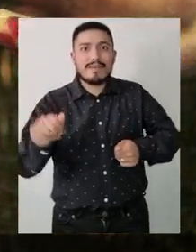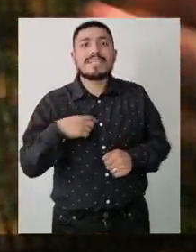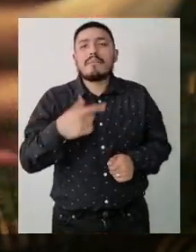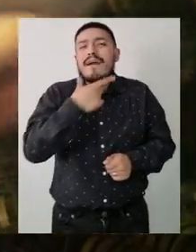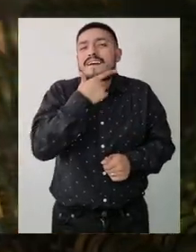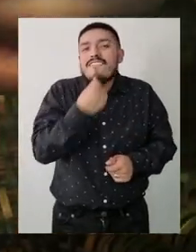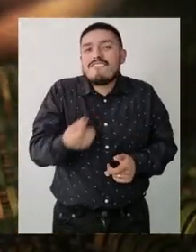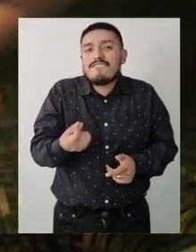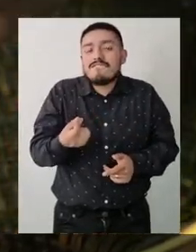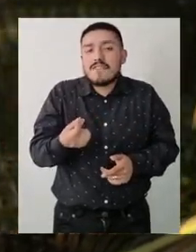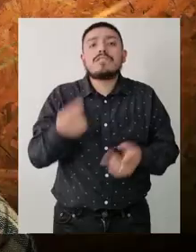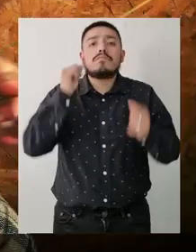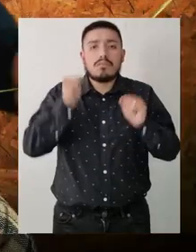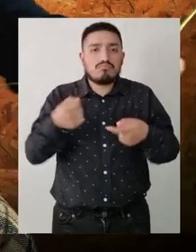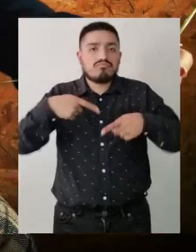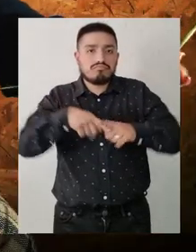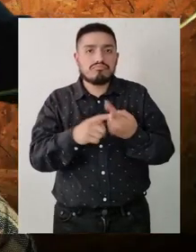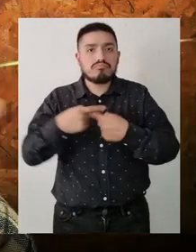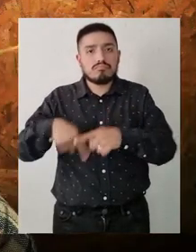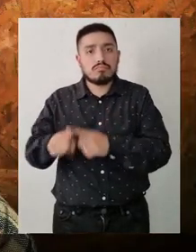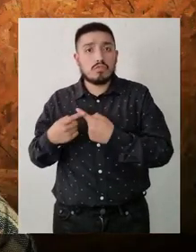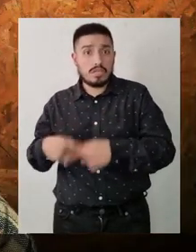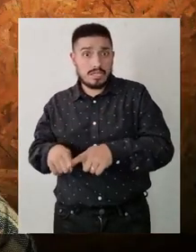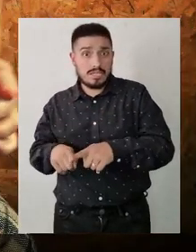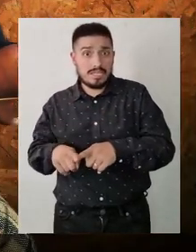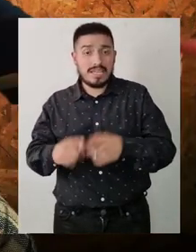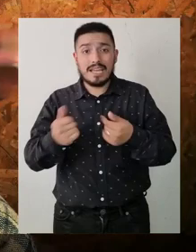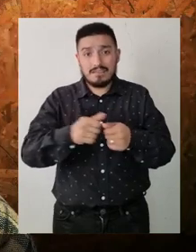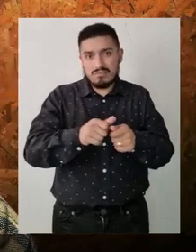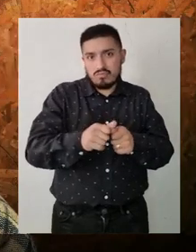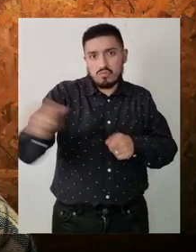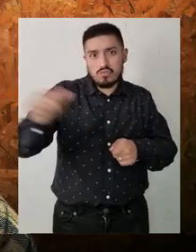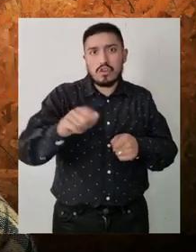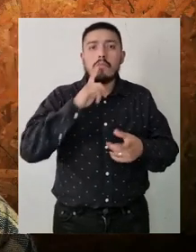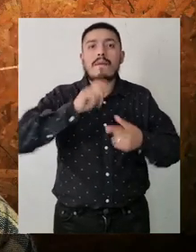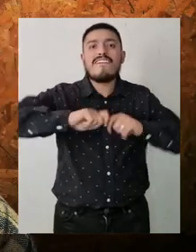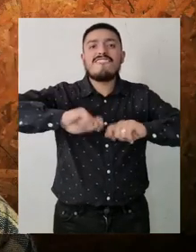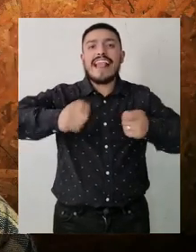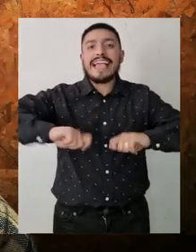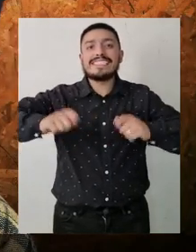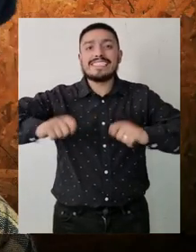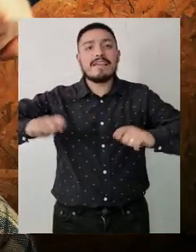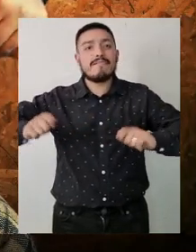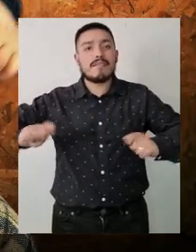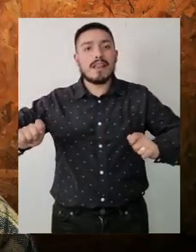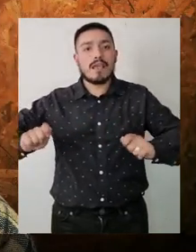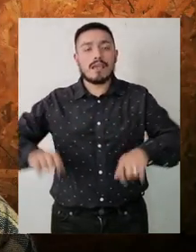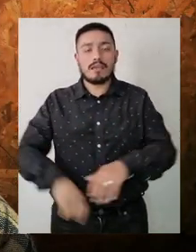acomode más para tejer. Y queda así como flexible.